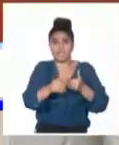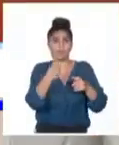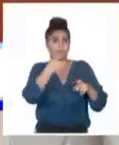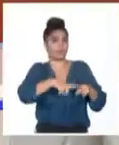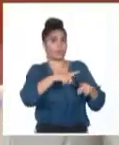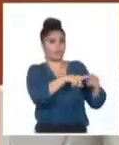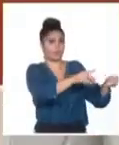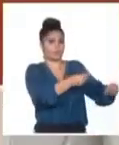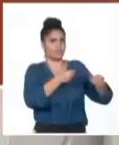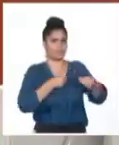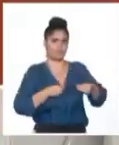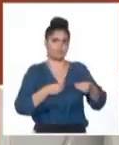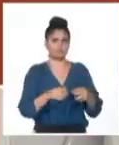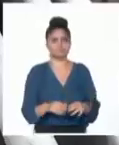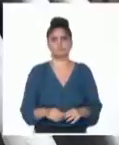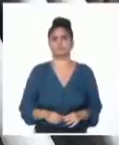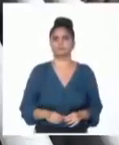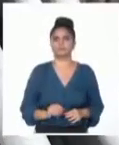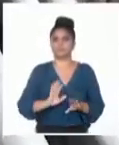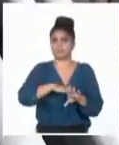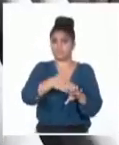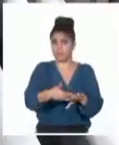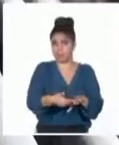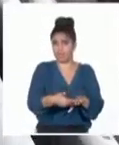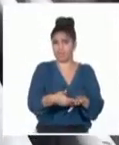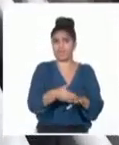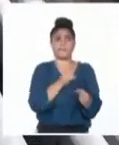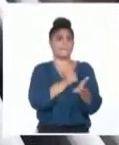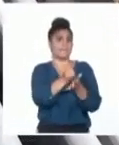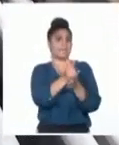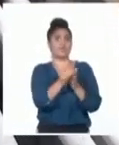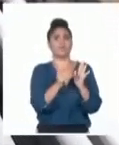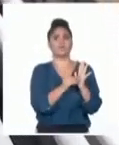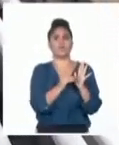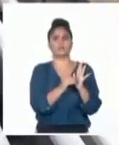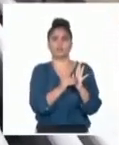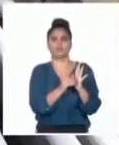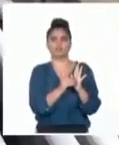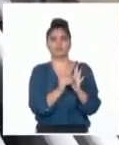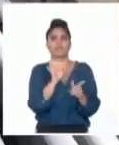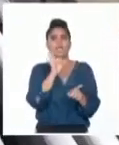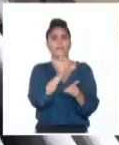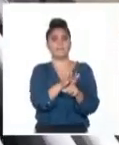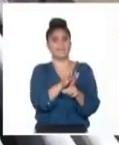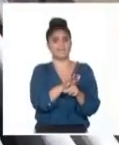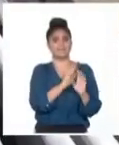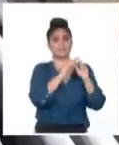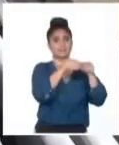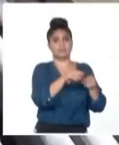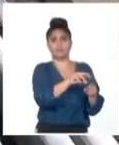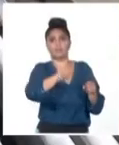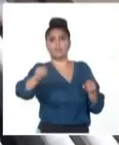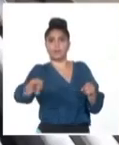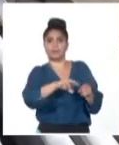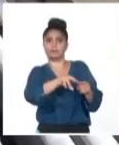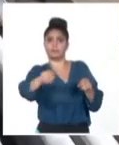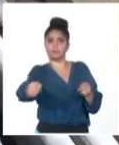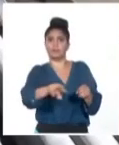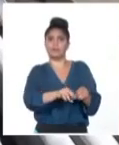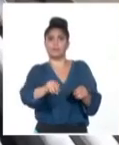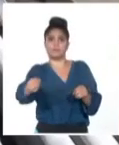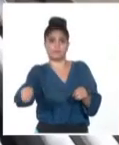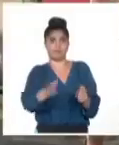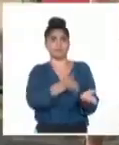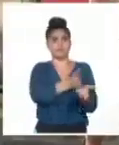importado. Pasado el mediodía de este miércoles, comenzó la descarga y reactivación de las